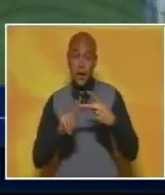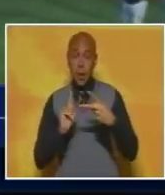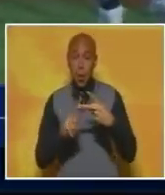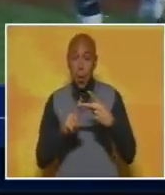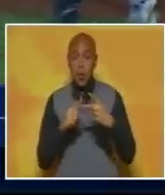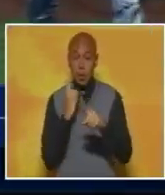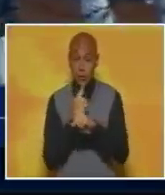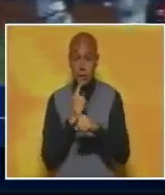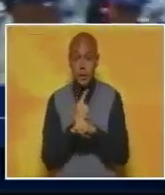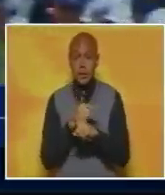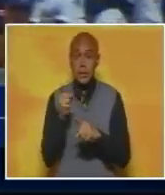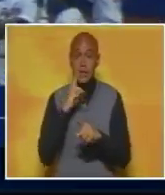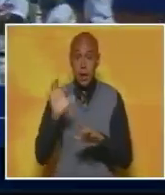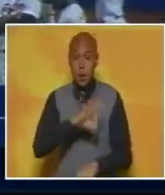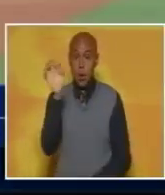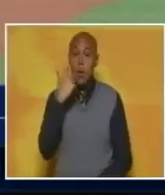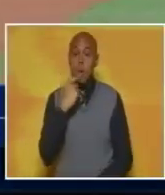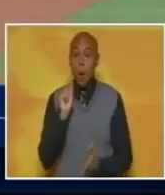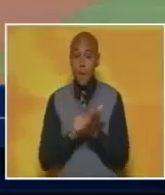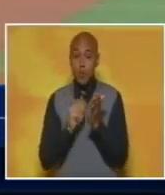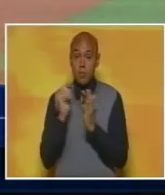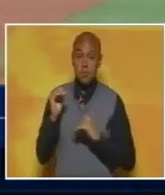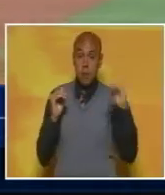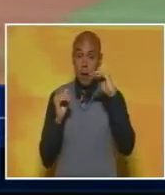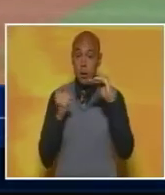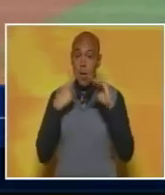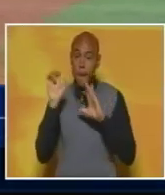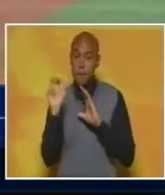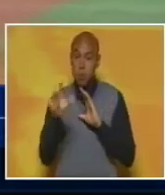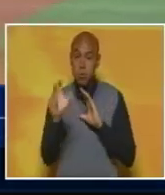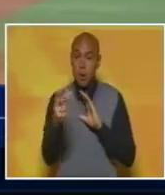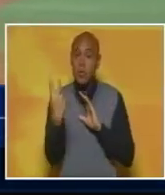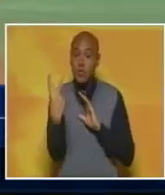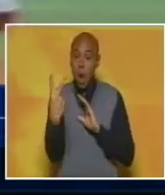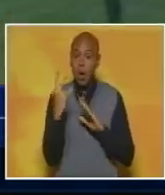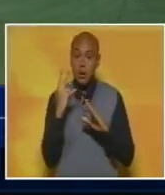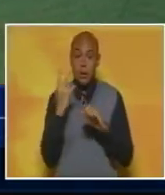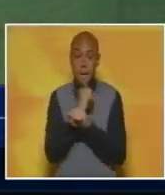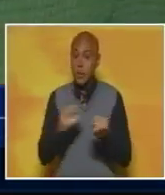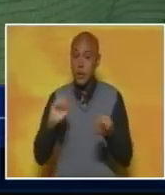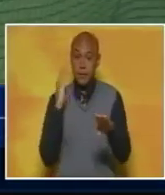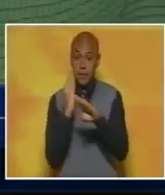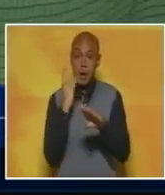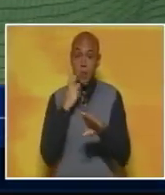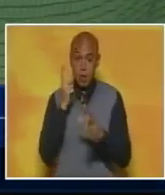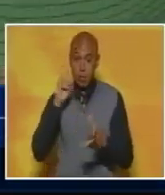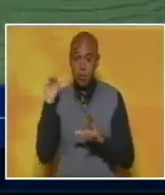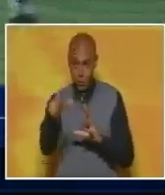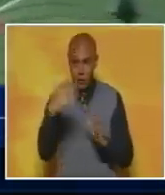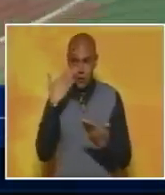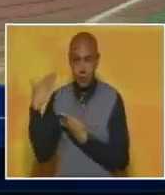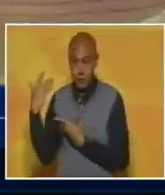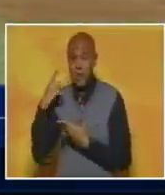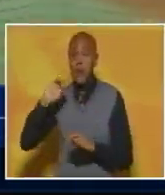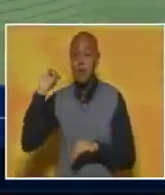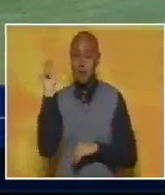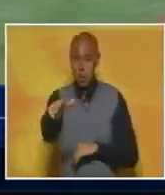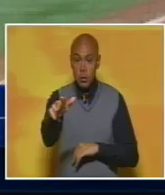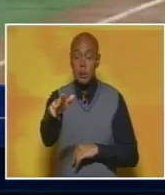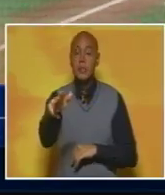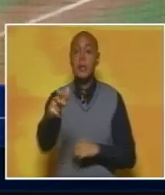capítulo, donde Lara picó adelante con par de anotaciones, producto de 2 imparables de Jordanis Linares e Ildemaro